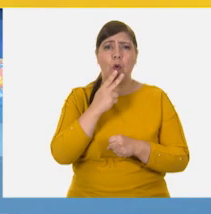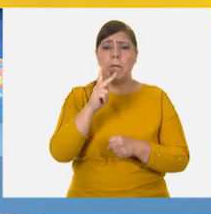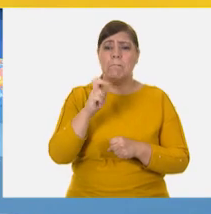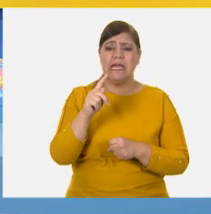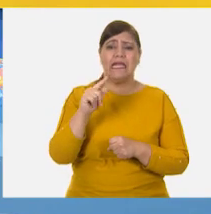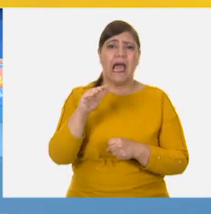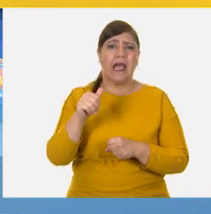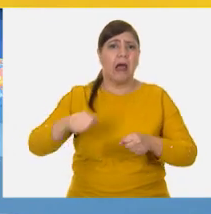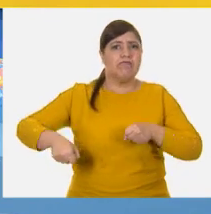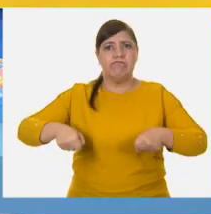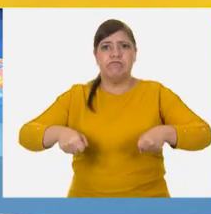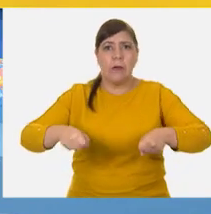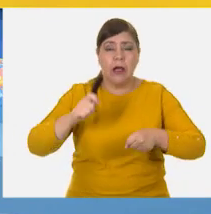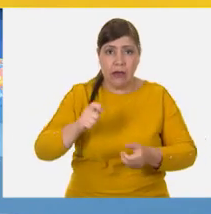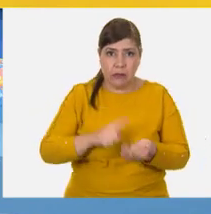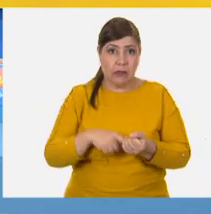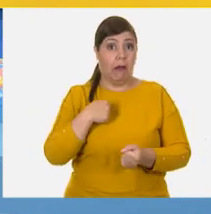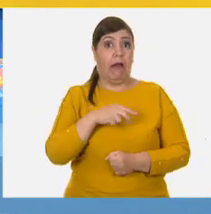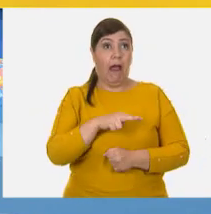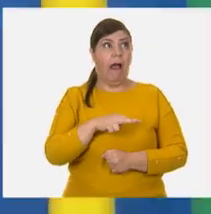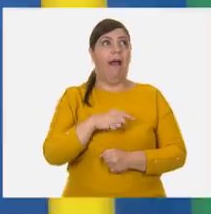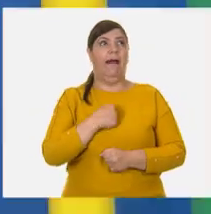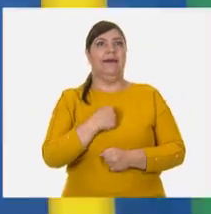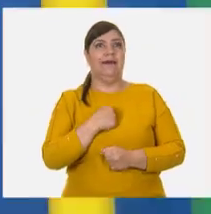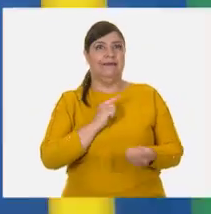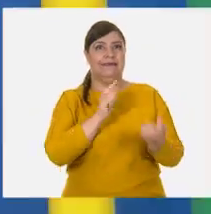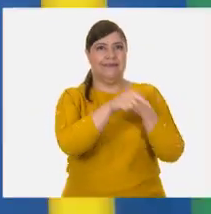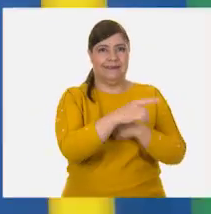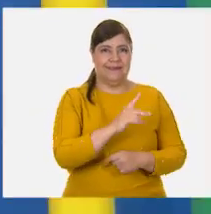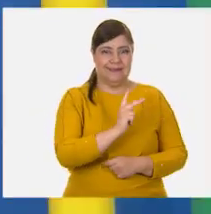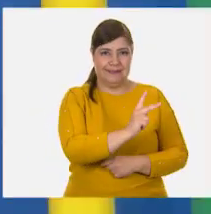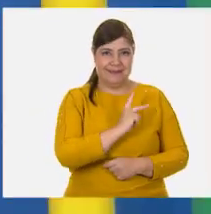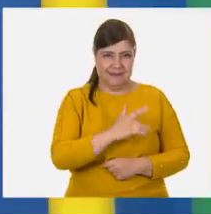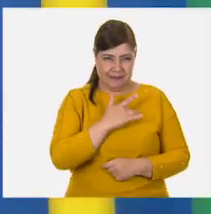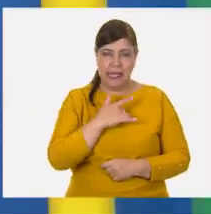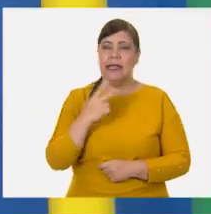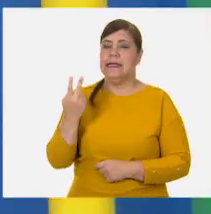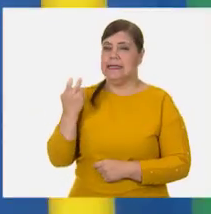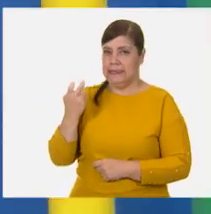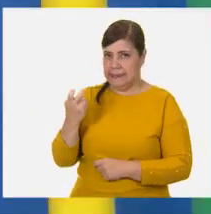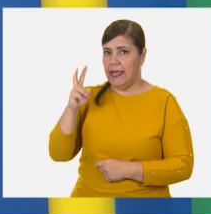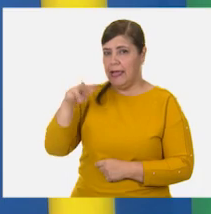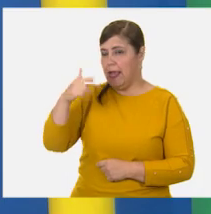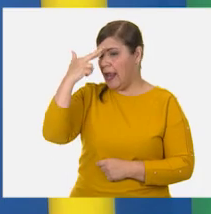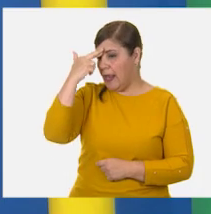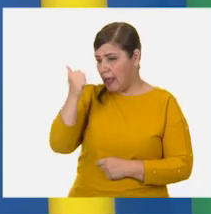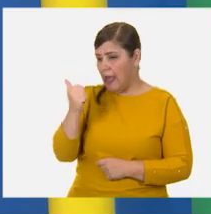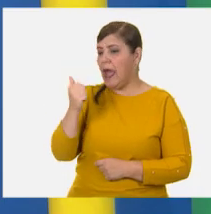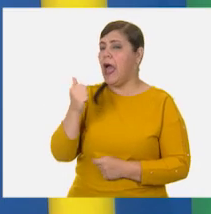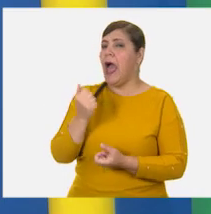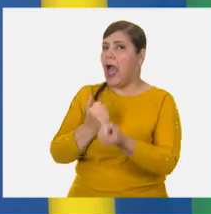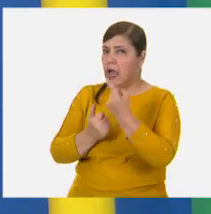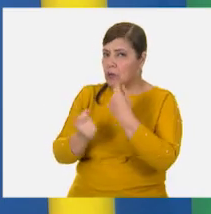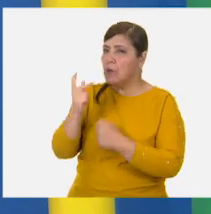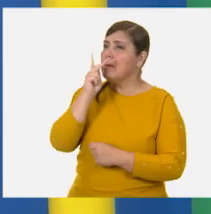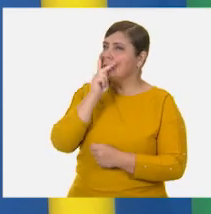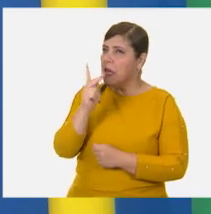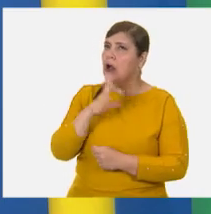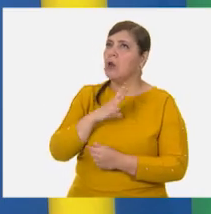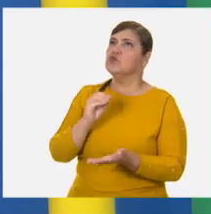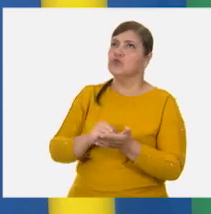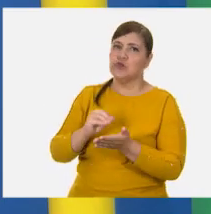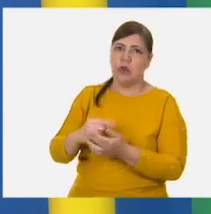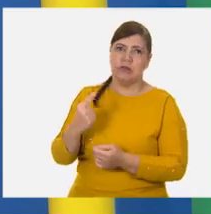La verdad, me sentí muy identificada con ella. Tienes razón. Son palabras que aún podemos escuchar hoy en día.